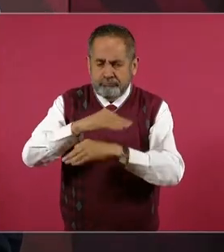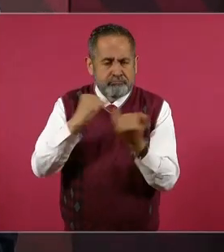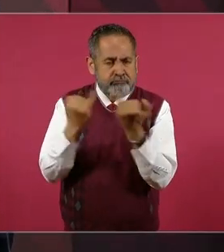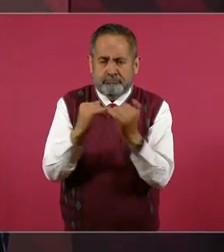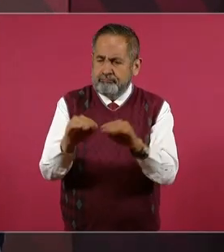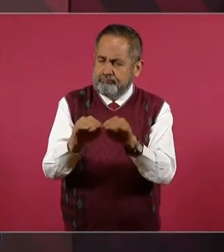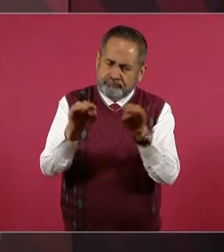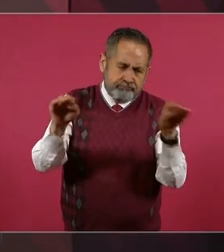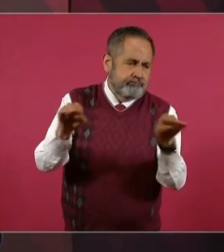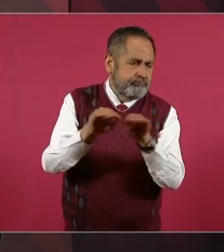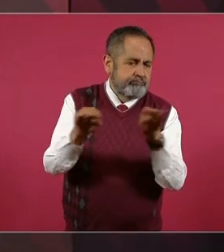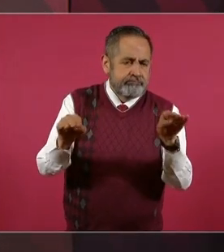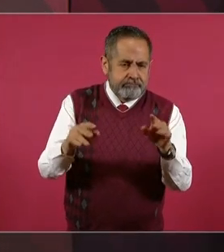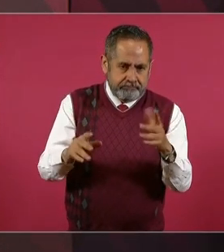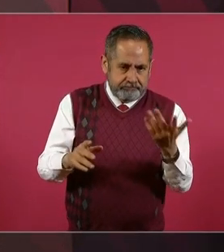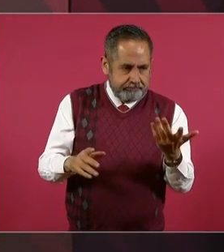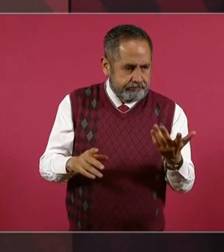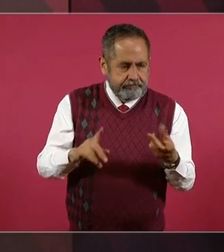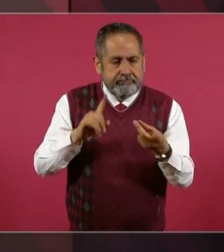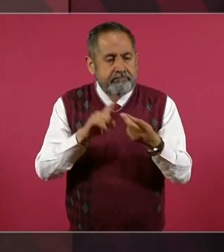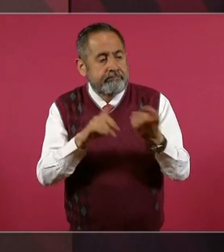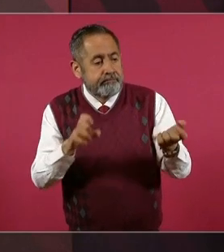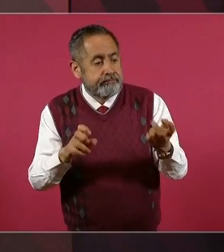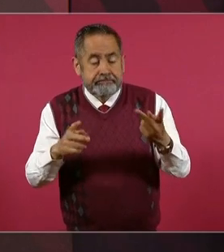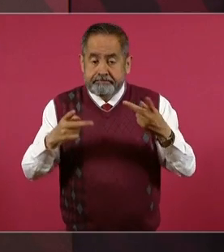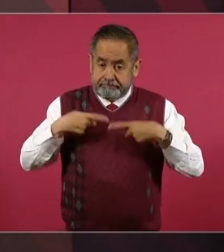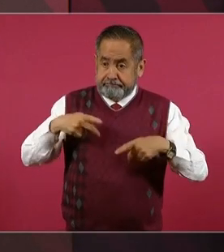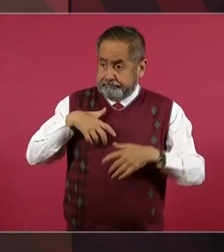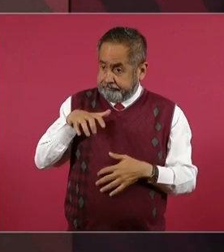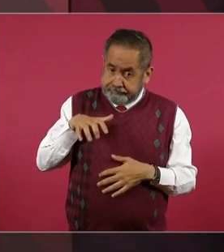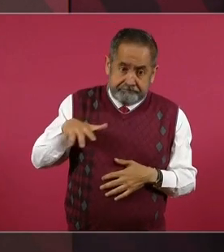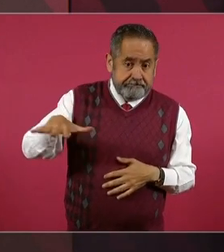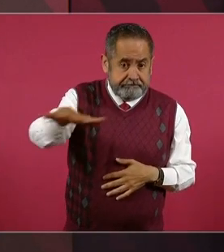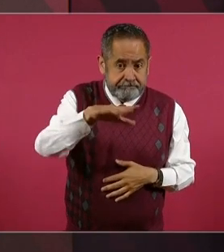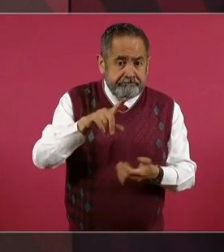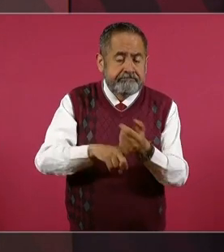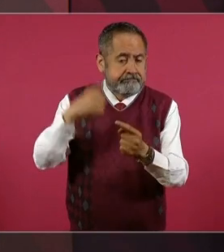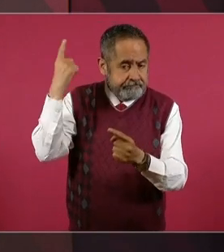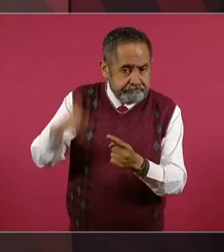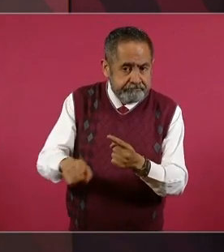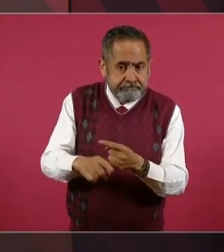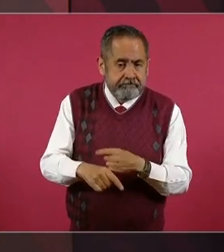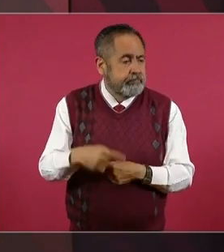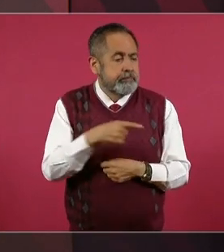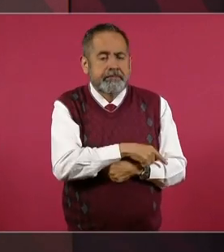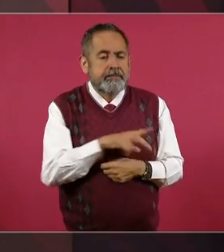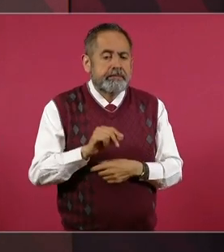la democracia es el gobierno del pueblo y para el pueblo. Y ellos